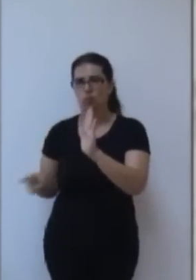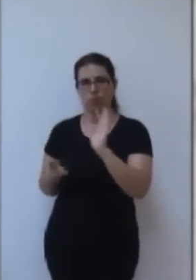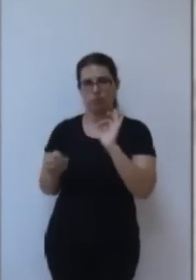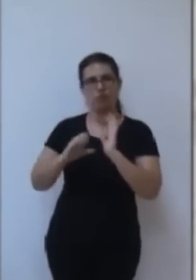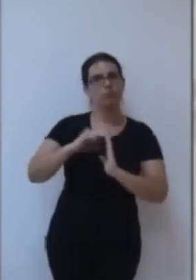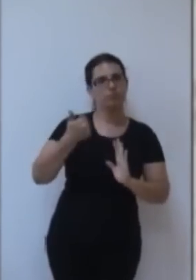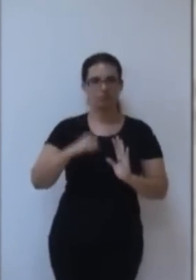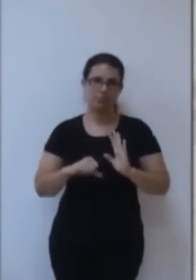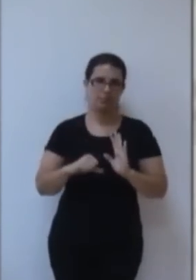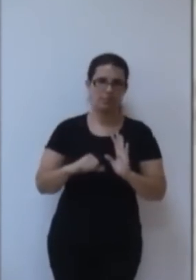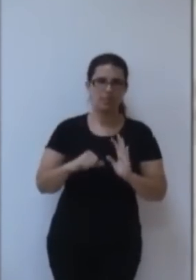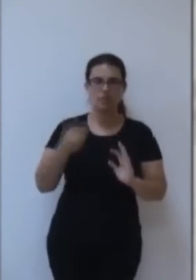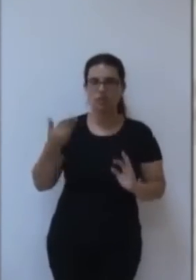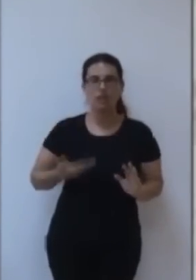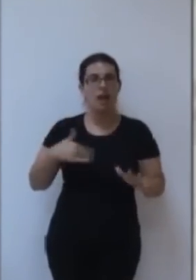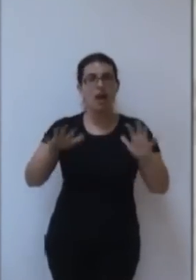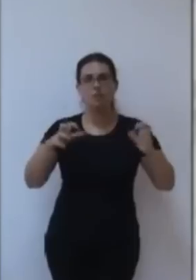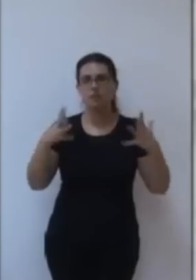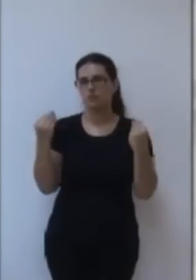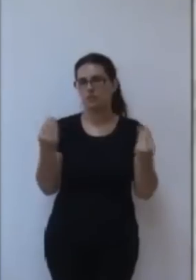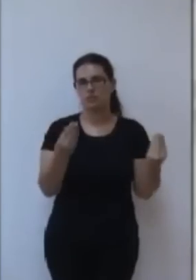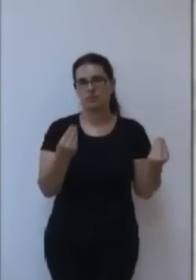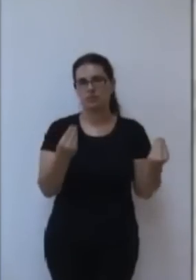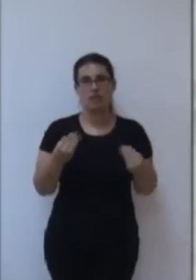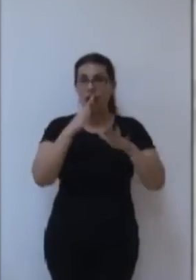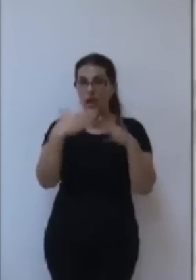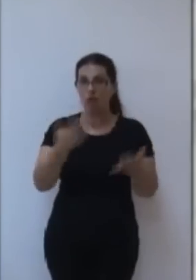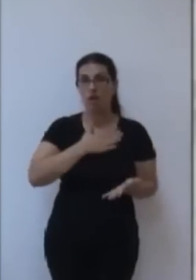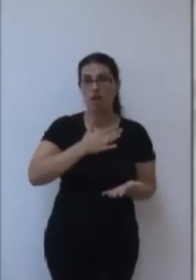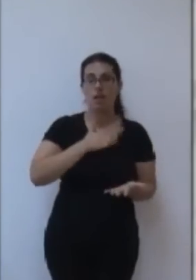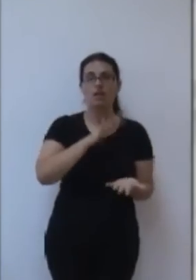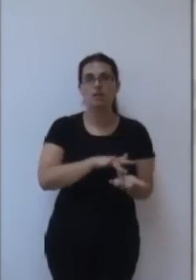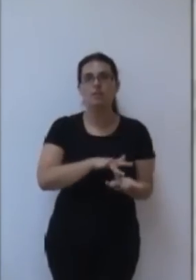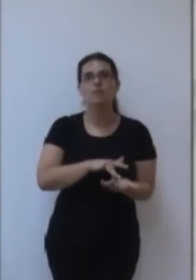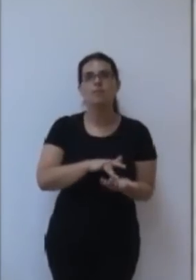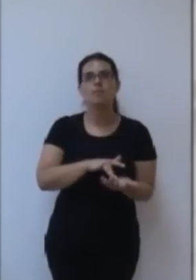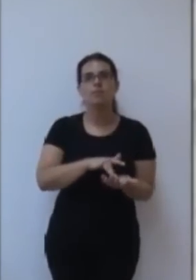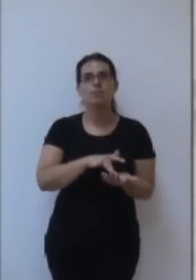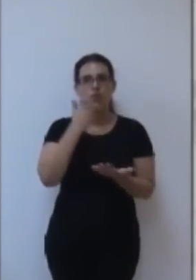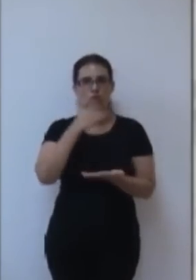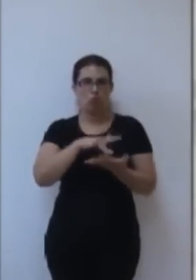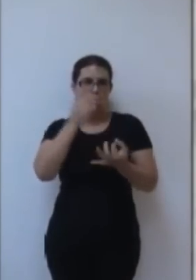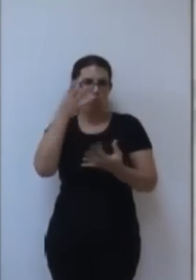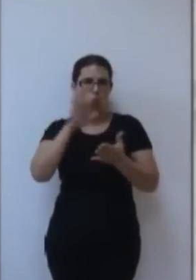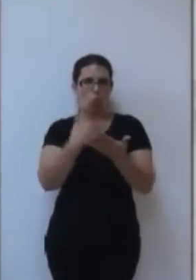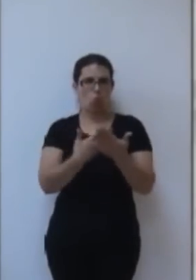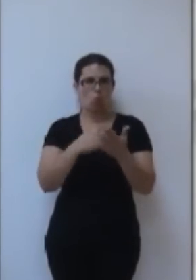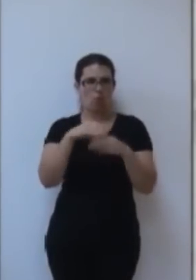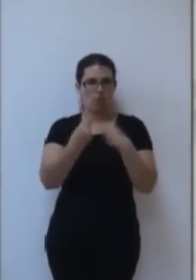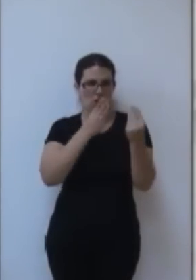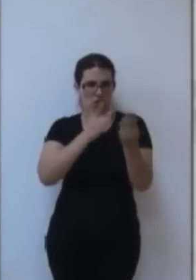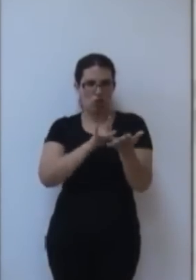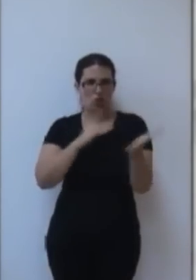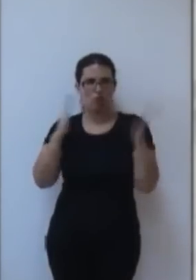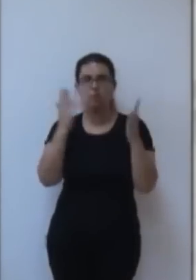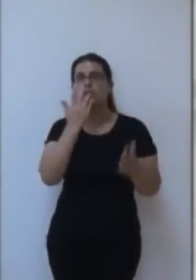y aprendes muchísimo. Ahora estamos validando un documento y, por ejemplo, pues